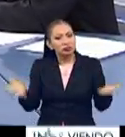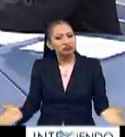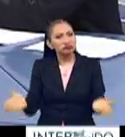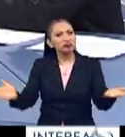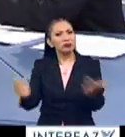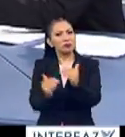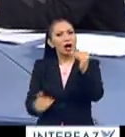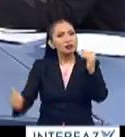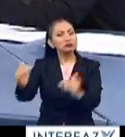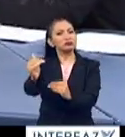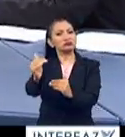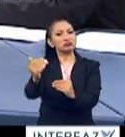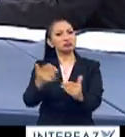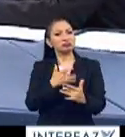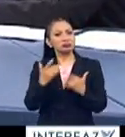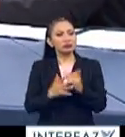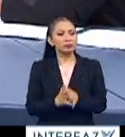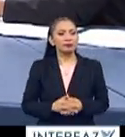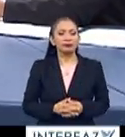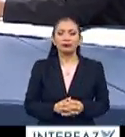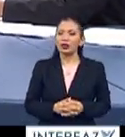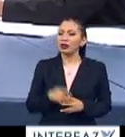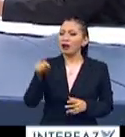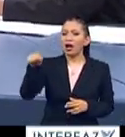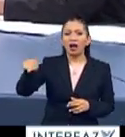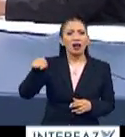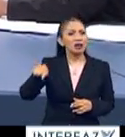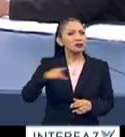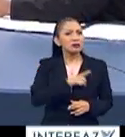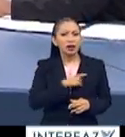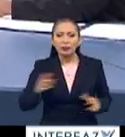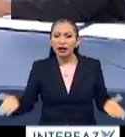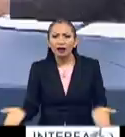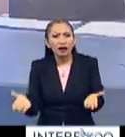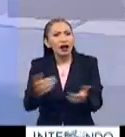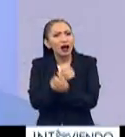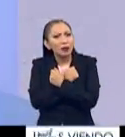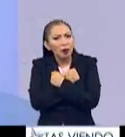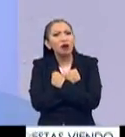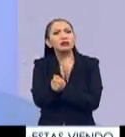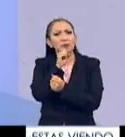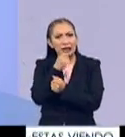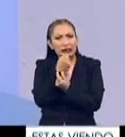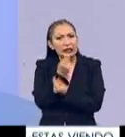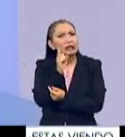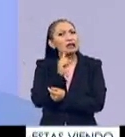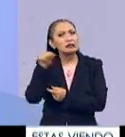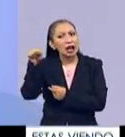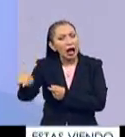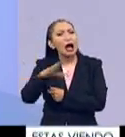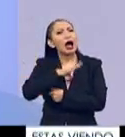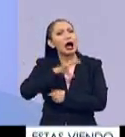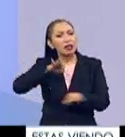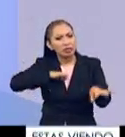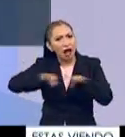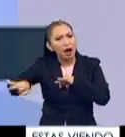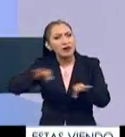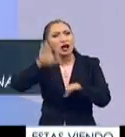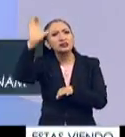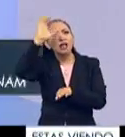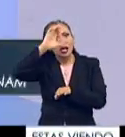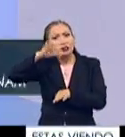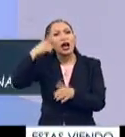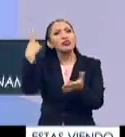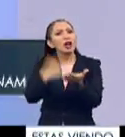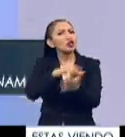ampliar estas inquietudes? Que les fomenten ese amor. También a las niñas. Claro, hay trabajo de